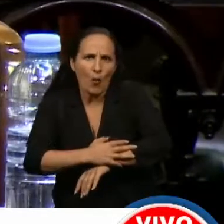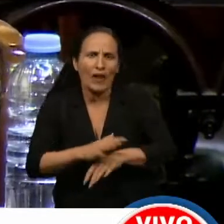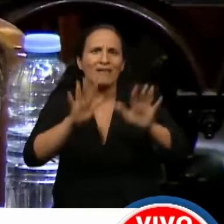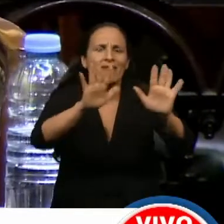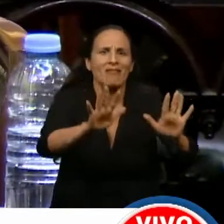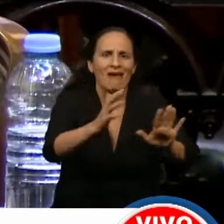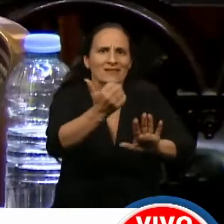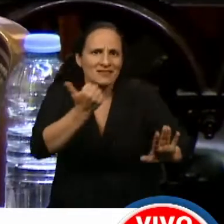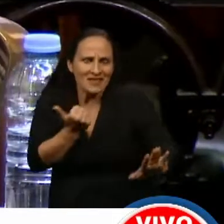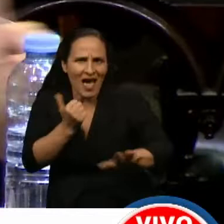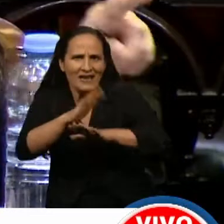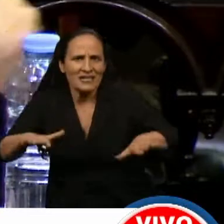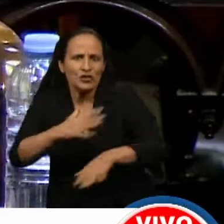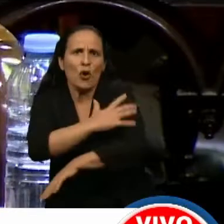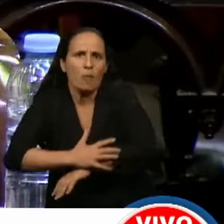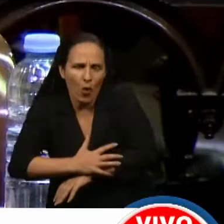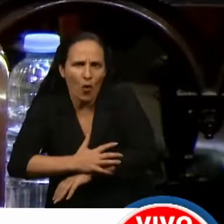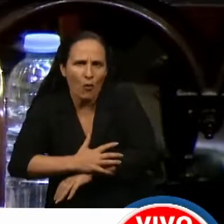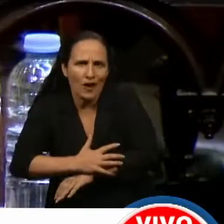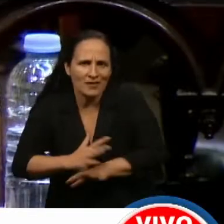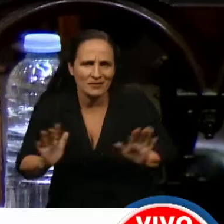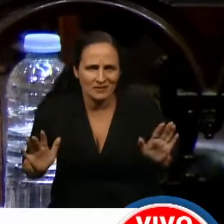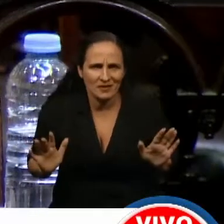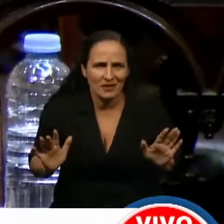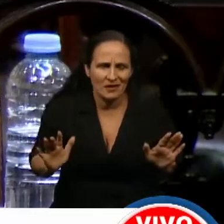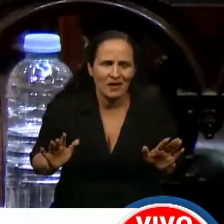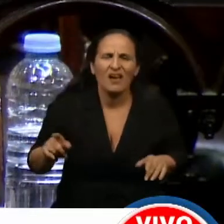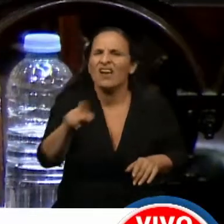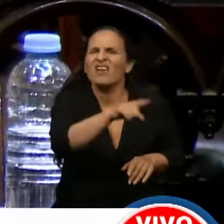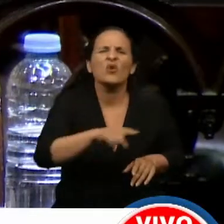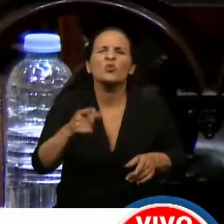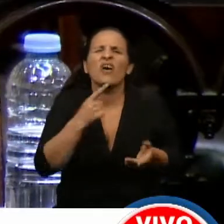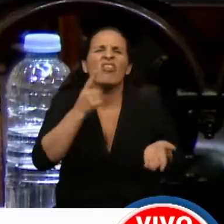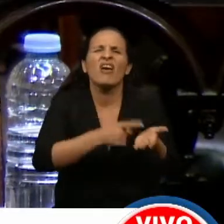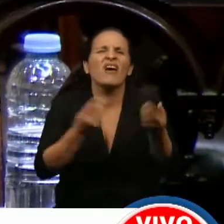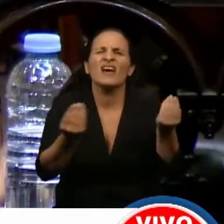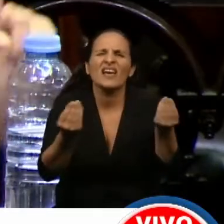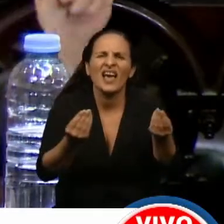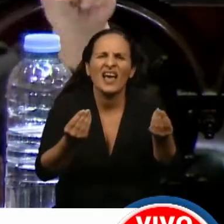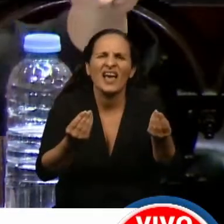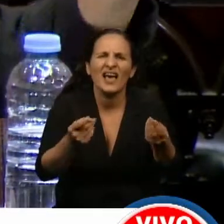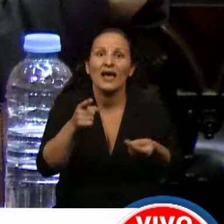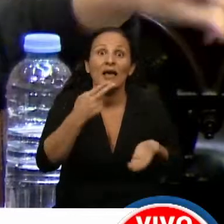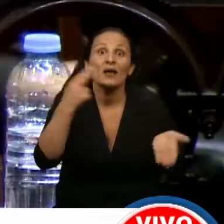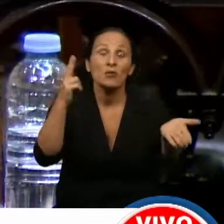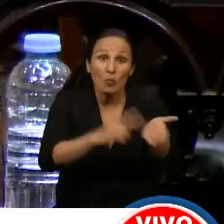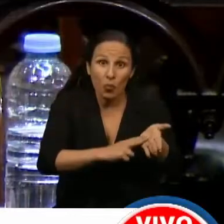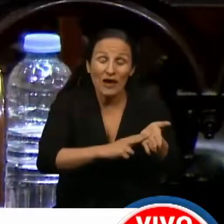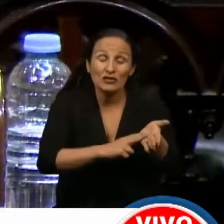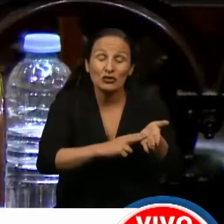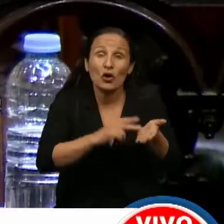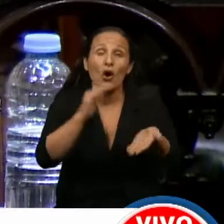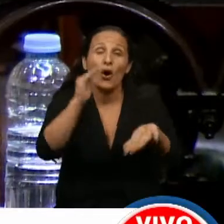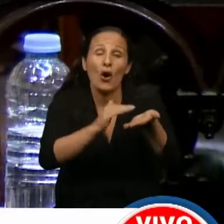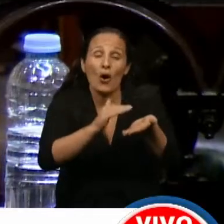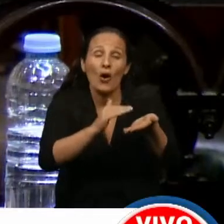son pobres. Y eligen, ¿saben lo que están eligiendo ustedes? Están eligiendo bajar ese impuesto que se ve en el recibo